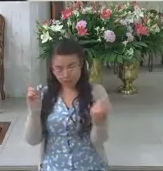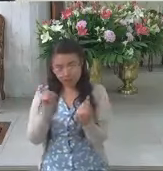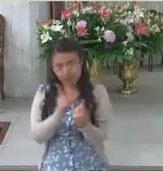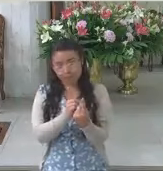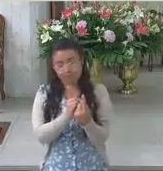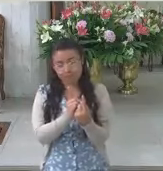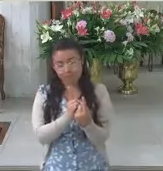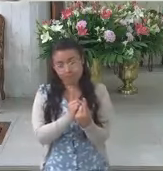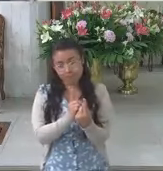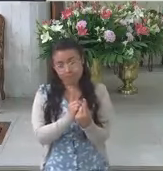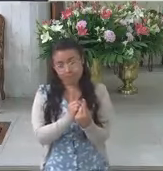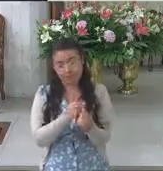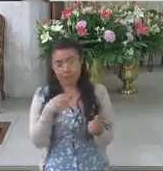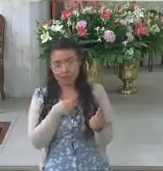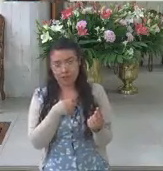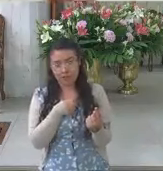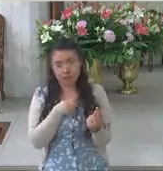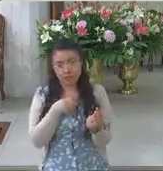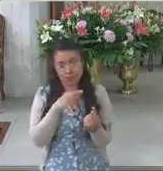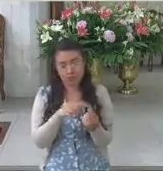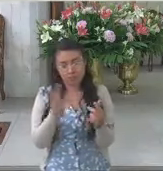Jesús el que predica